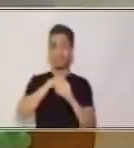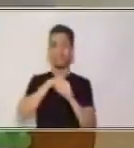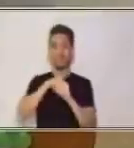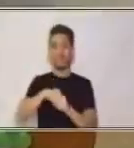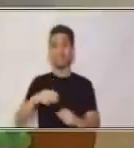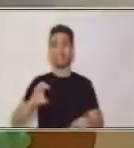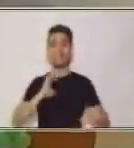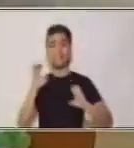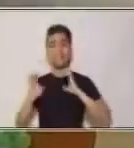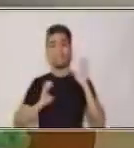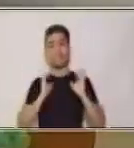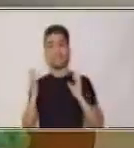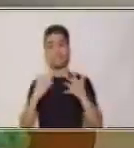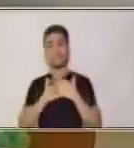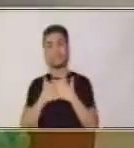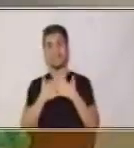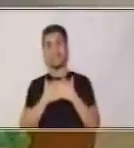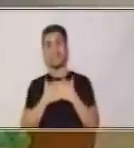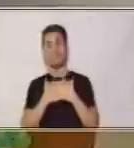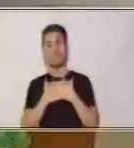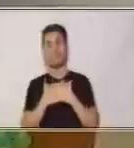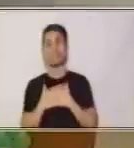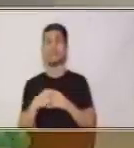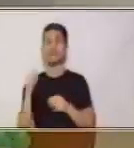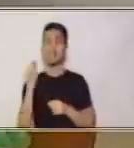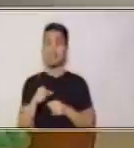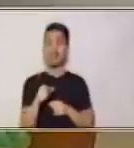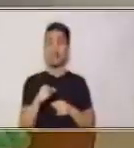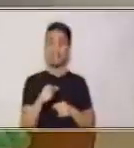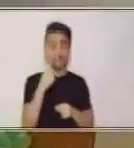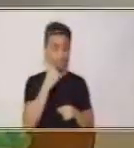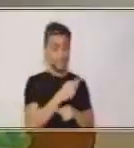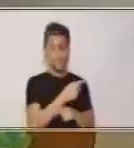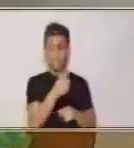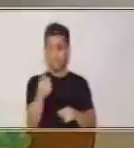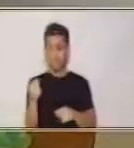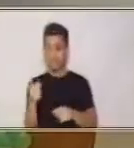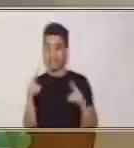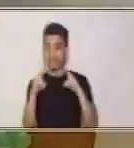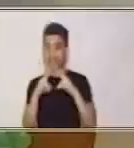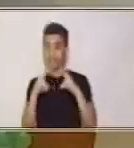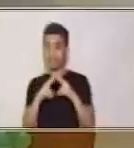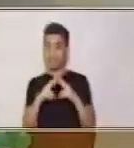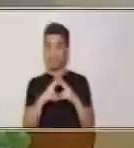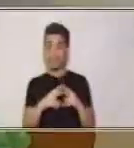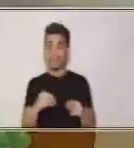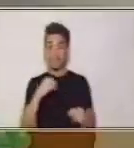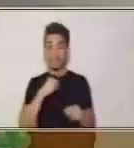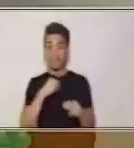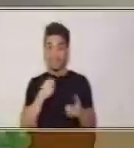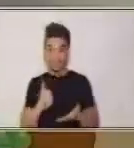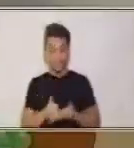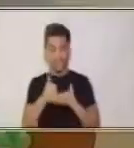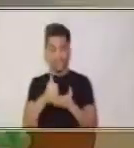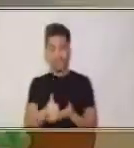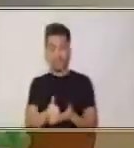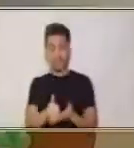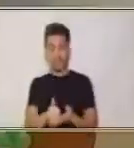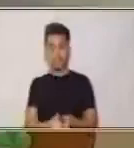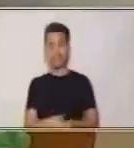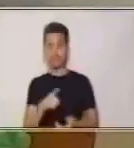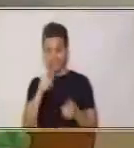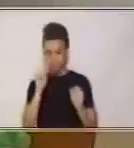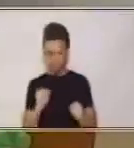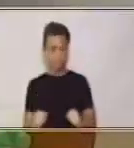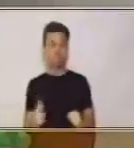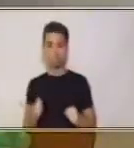emociones. Y si alguien conoce que quieras ayudar, siempre,